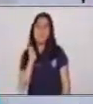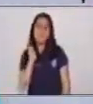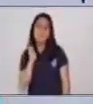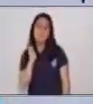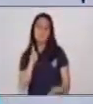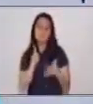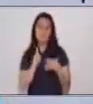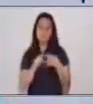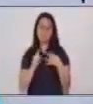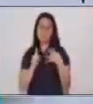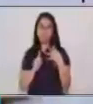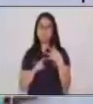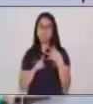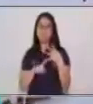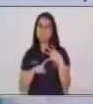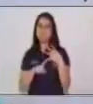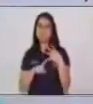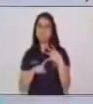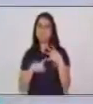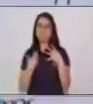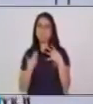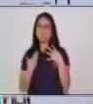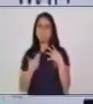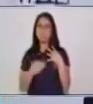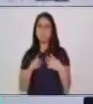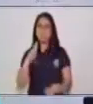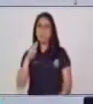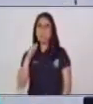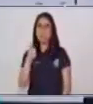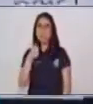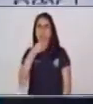con mal, y amor,